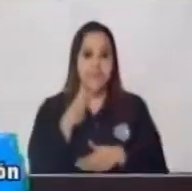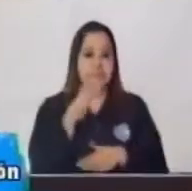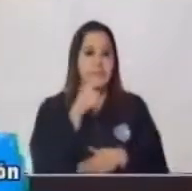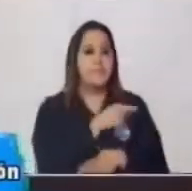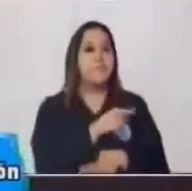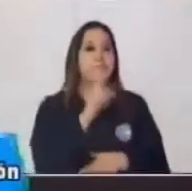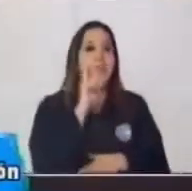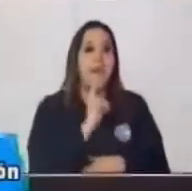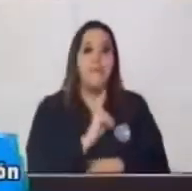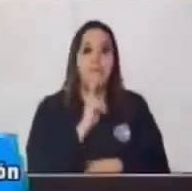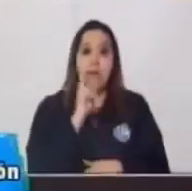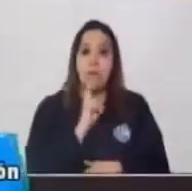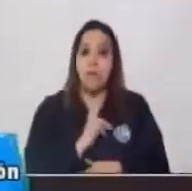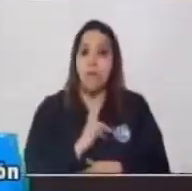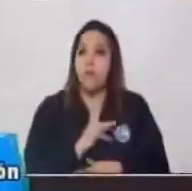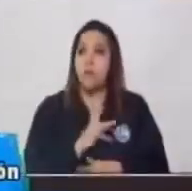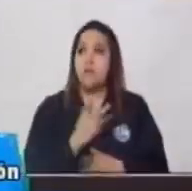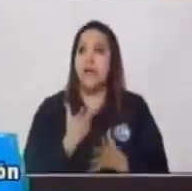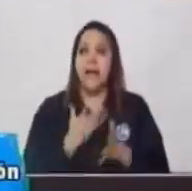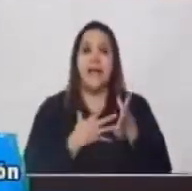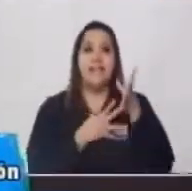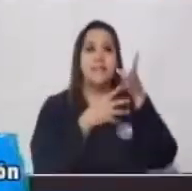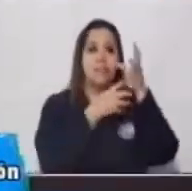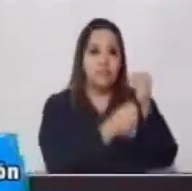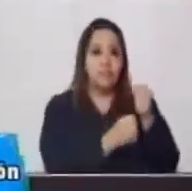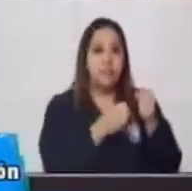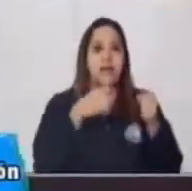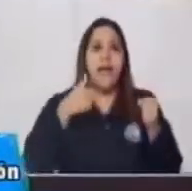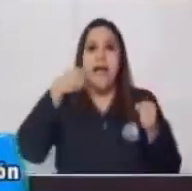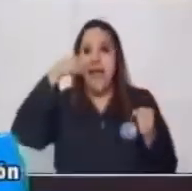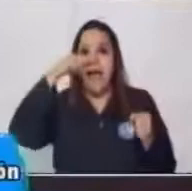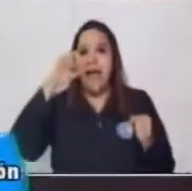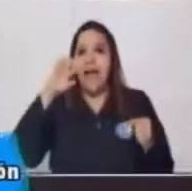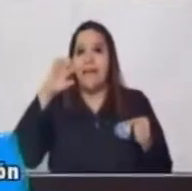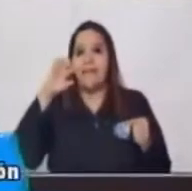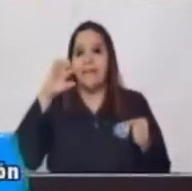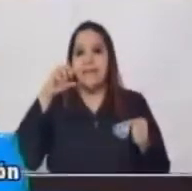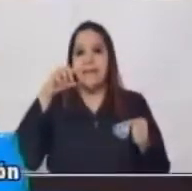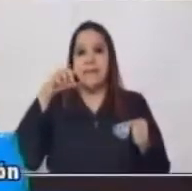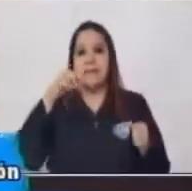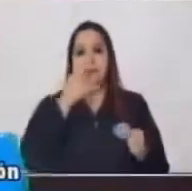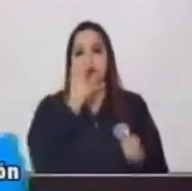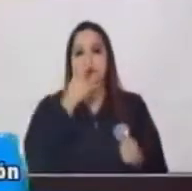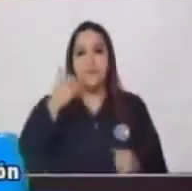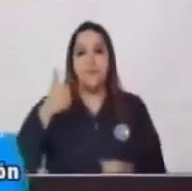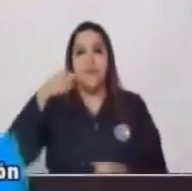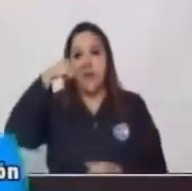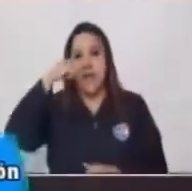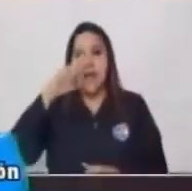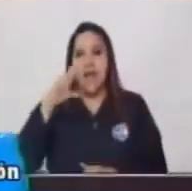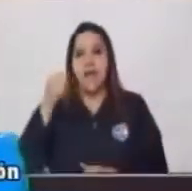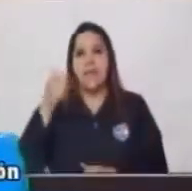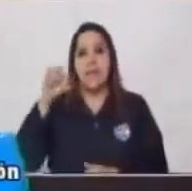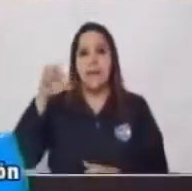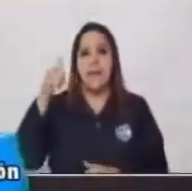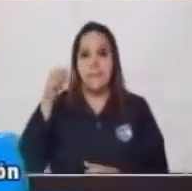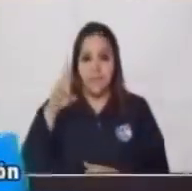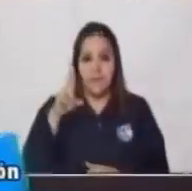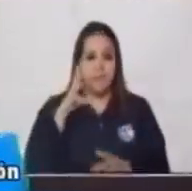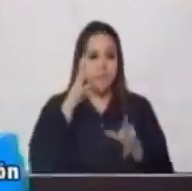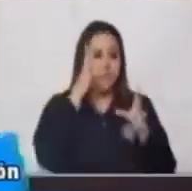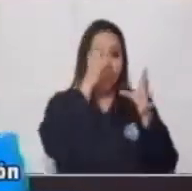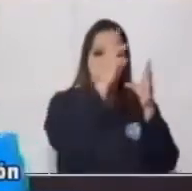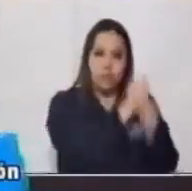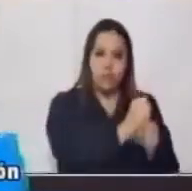ya lo traigo encerrado en un círculo. Miren, es atrapó. Ya sé cuál es el núcleo de